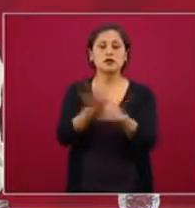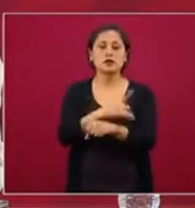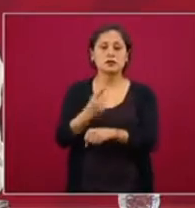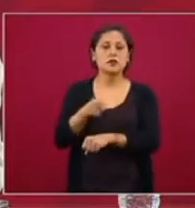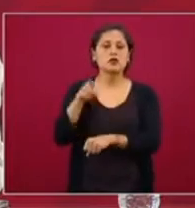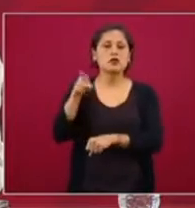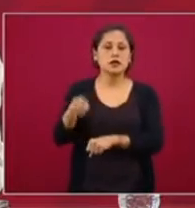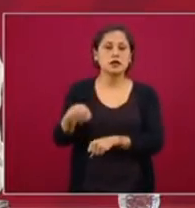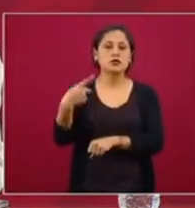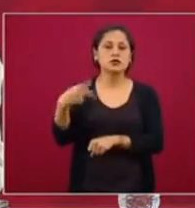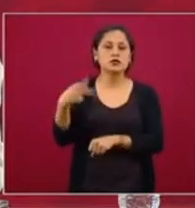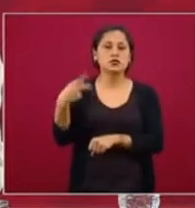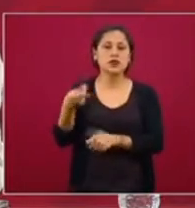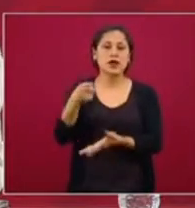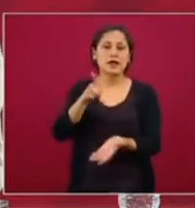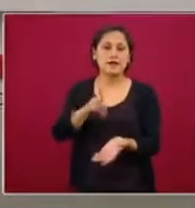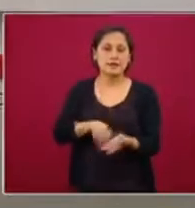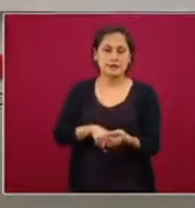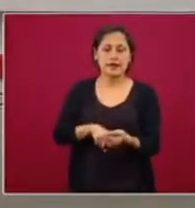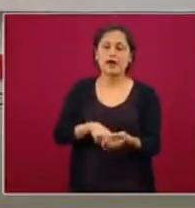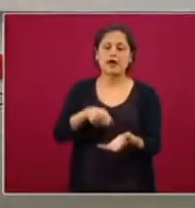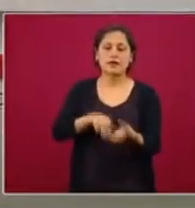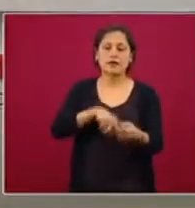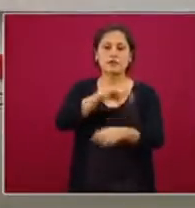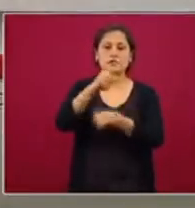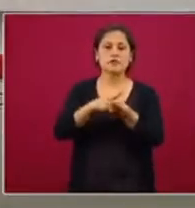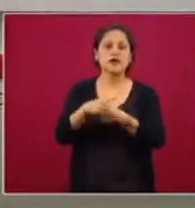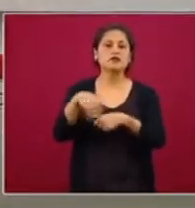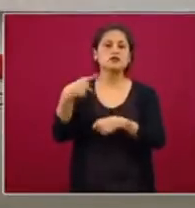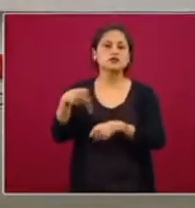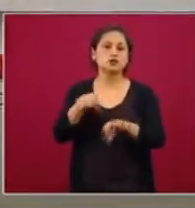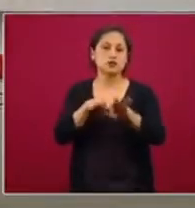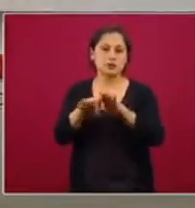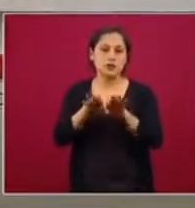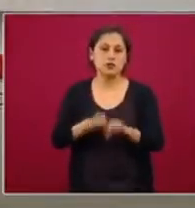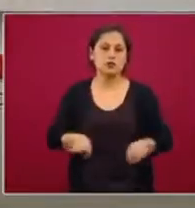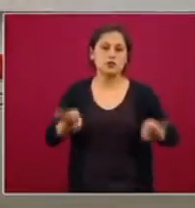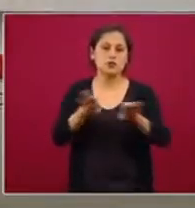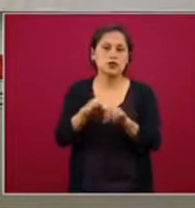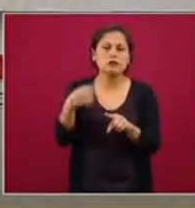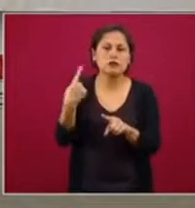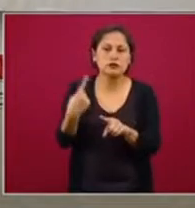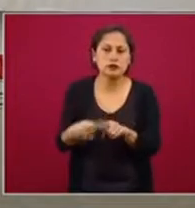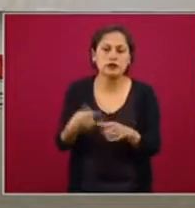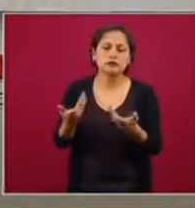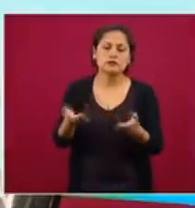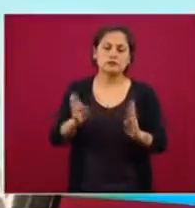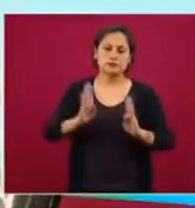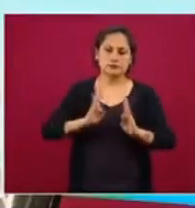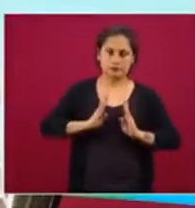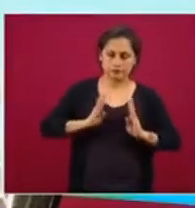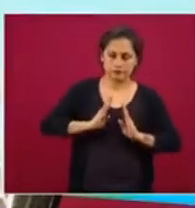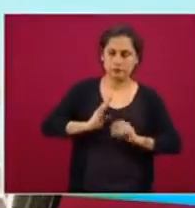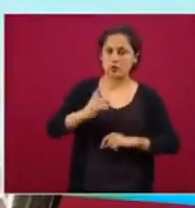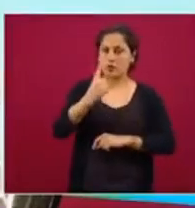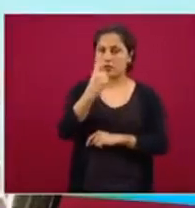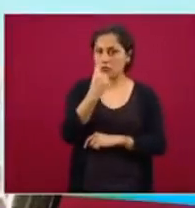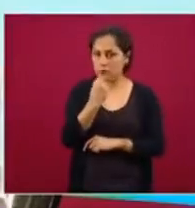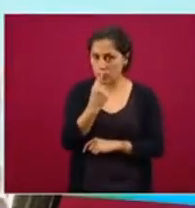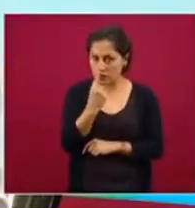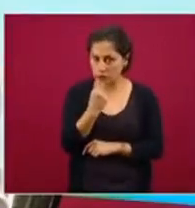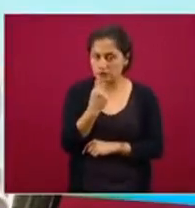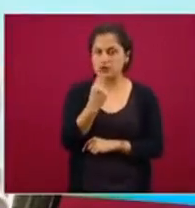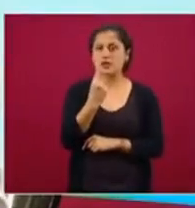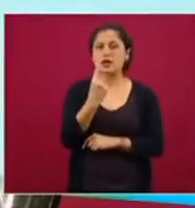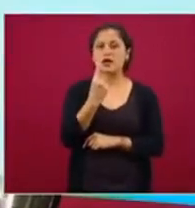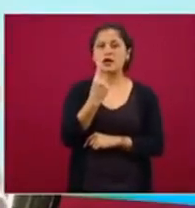personal estratégico de interés público. Ahí entran las Fuerzas Armadas, las fuerzas de policía, los cuerpos de